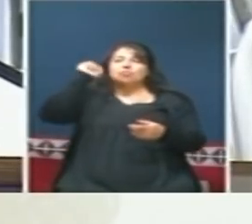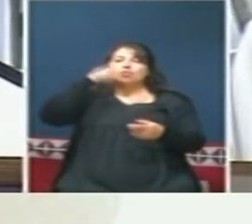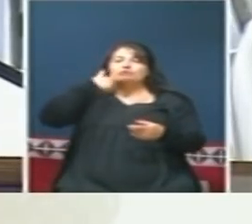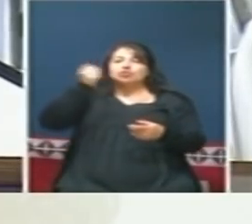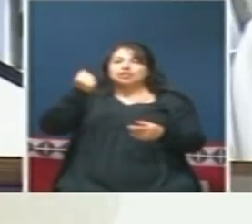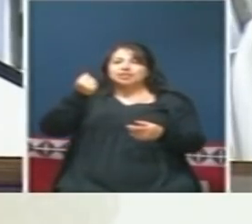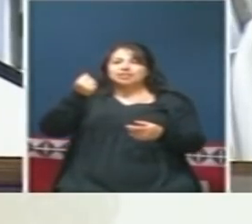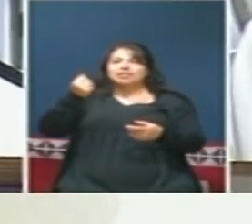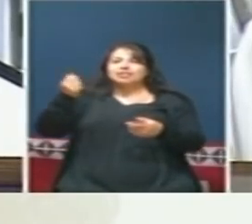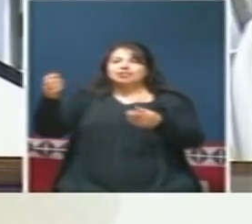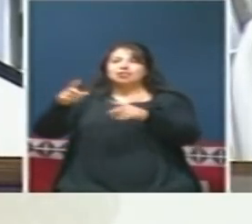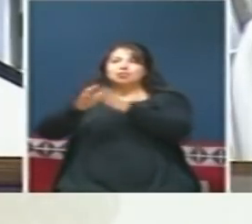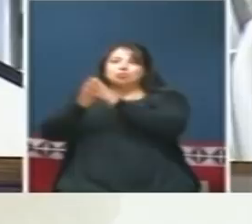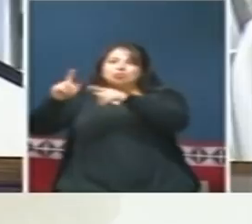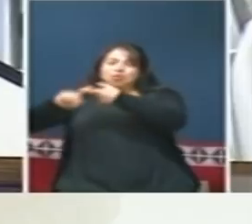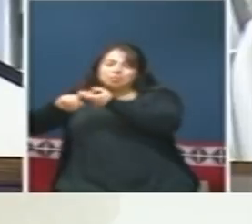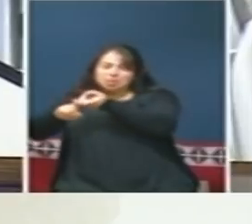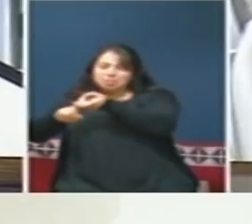que está por allá.